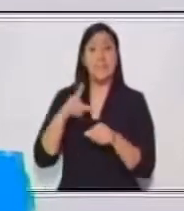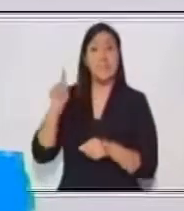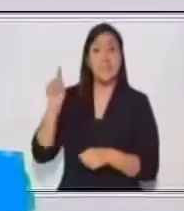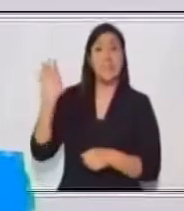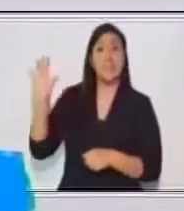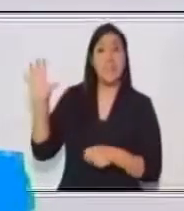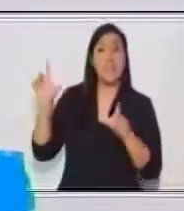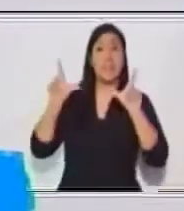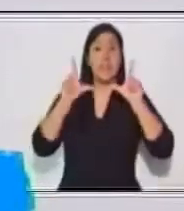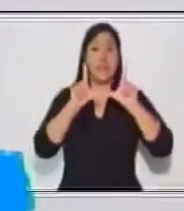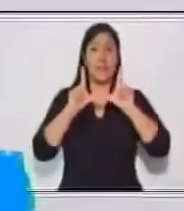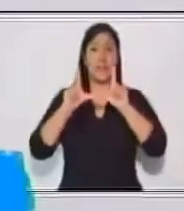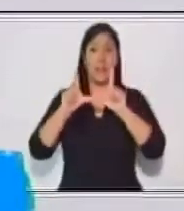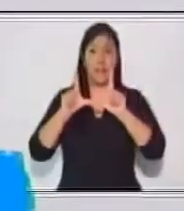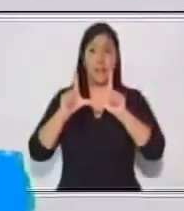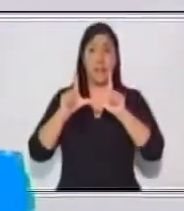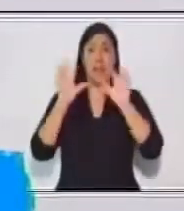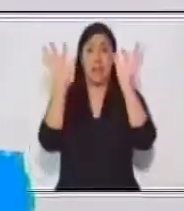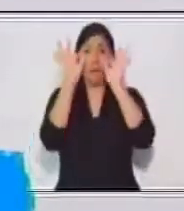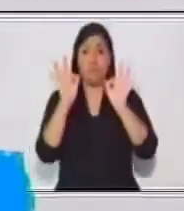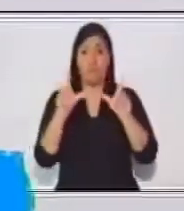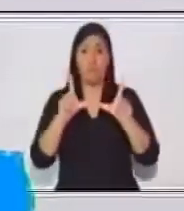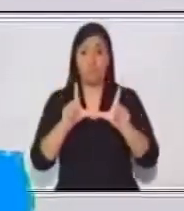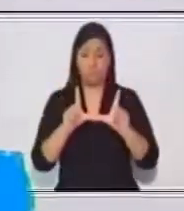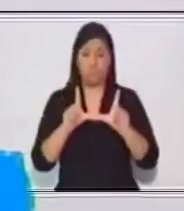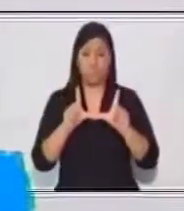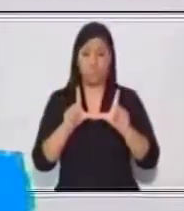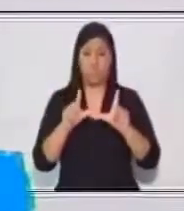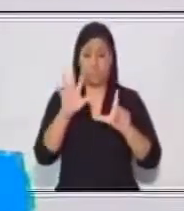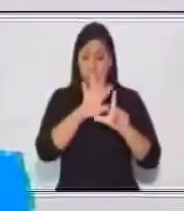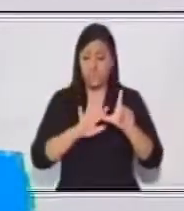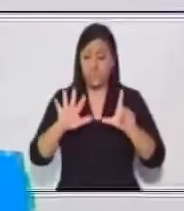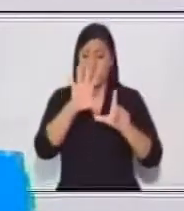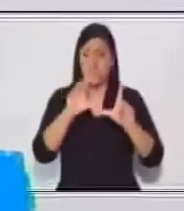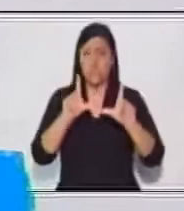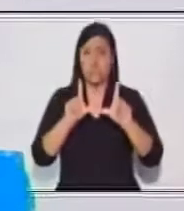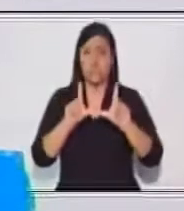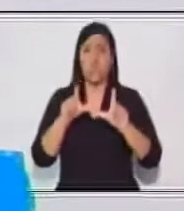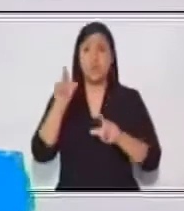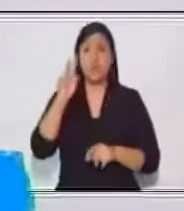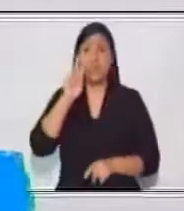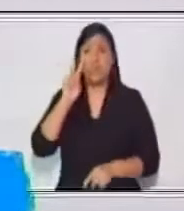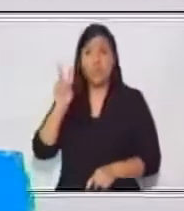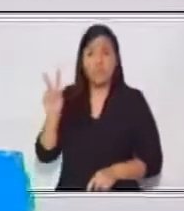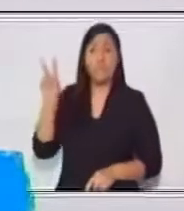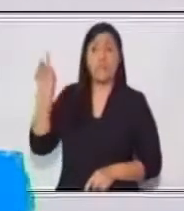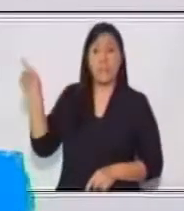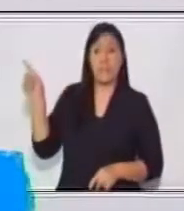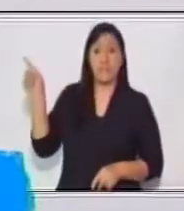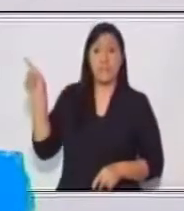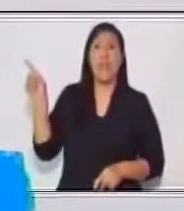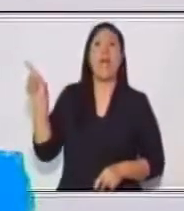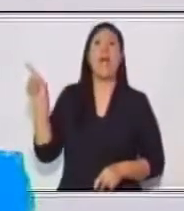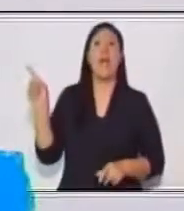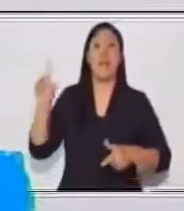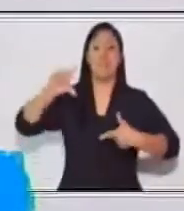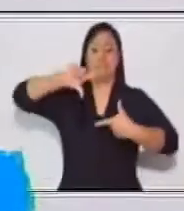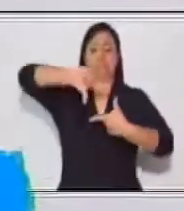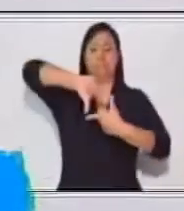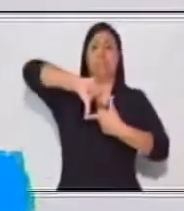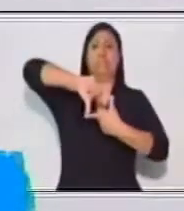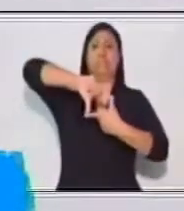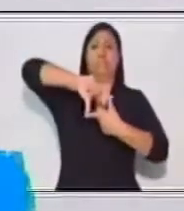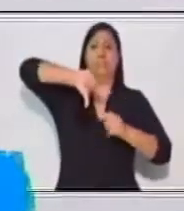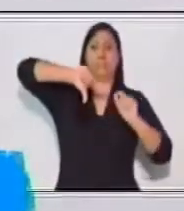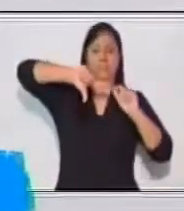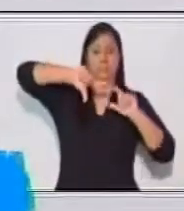en la superficie. ¿Ves? Este cuadrilátero que te coloqué acá tiene 1 centímetro